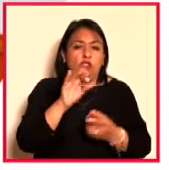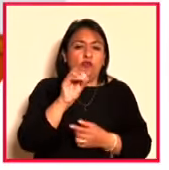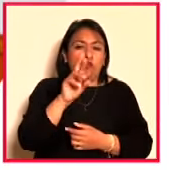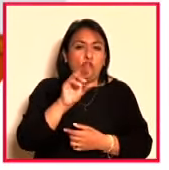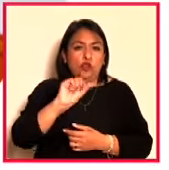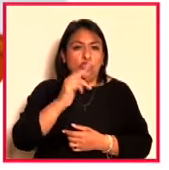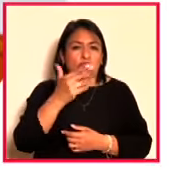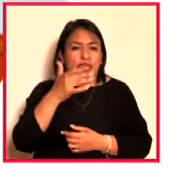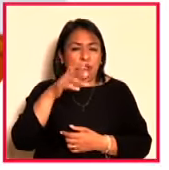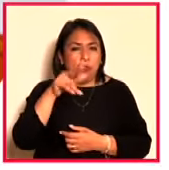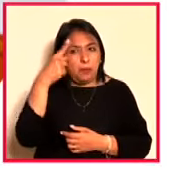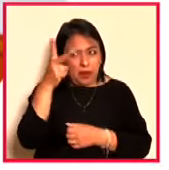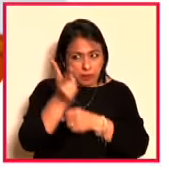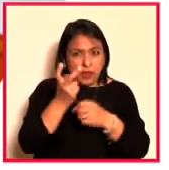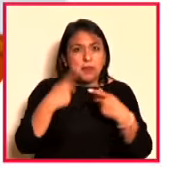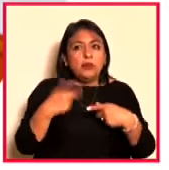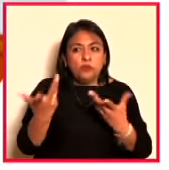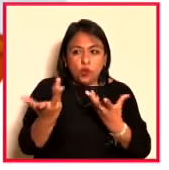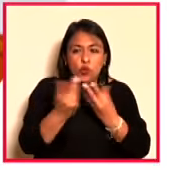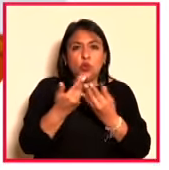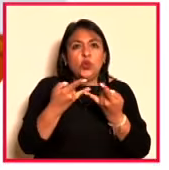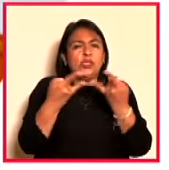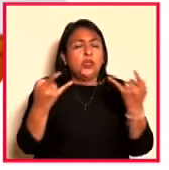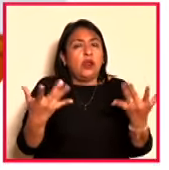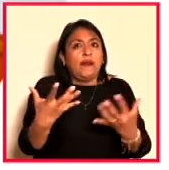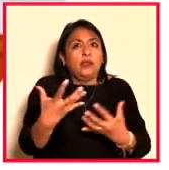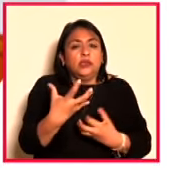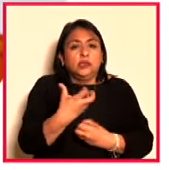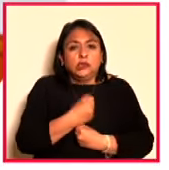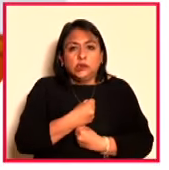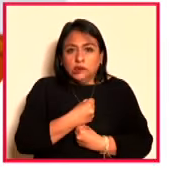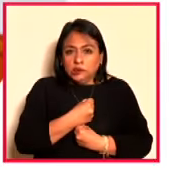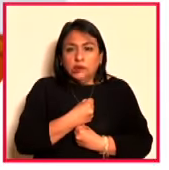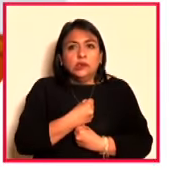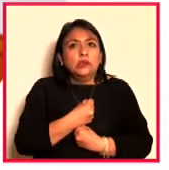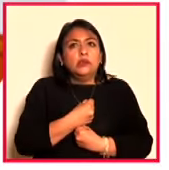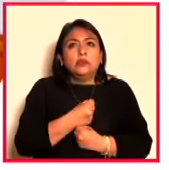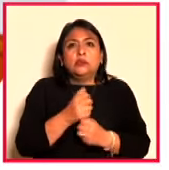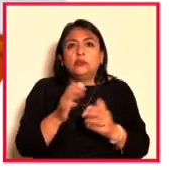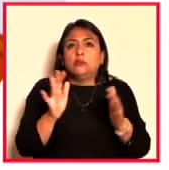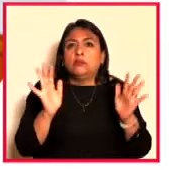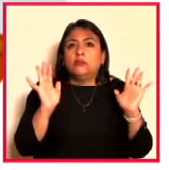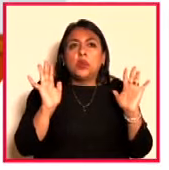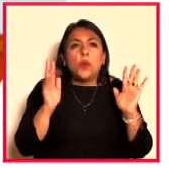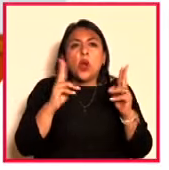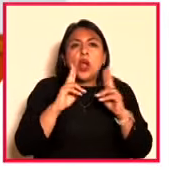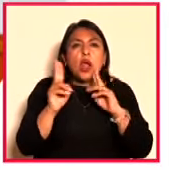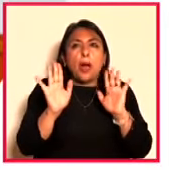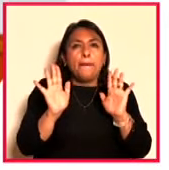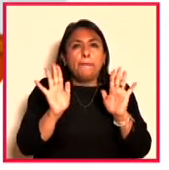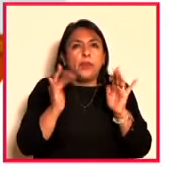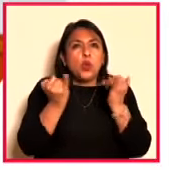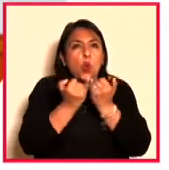público a ser parte de una historia estremecedora y sin convencionalidades narrativas. Vamos a ver de qué